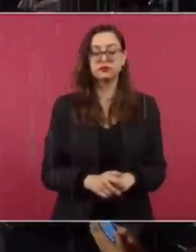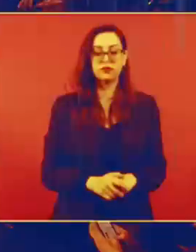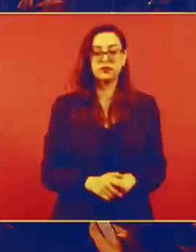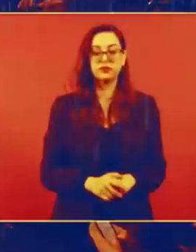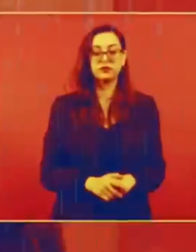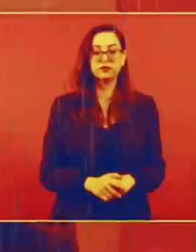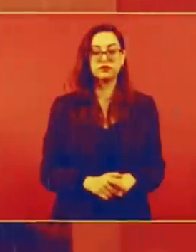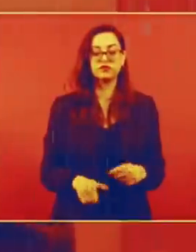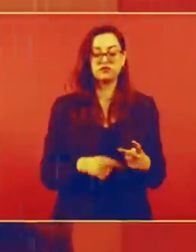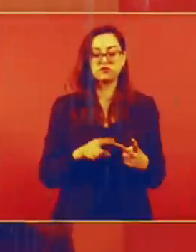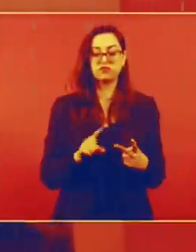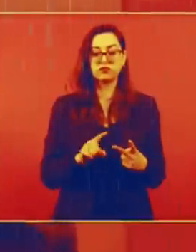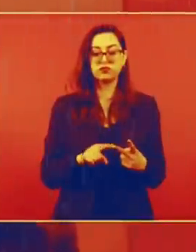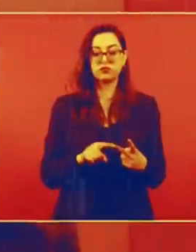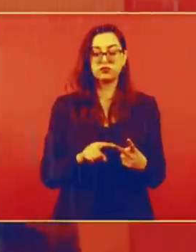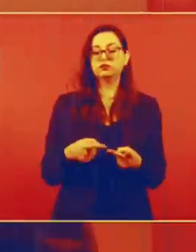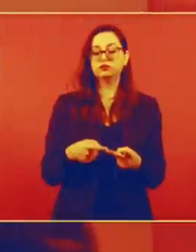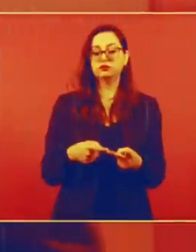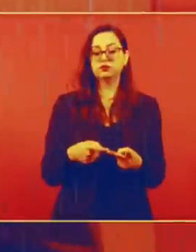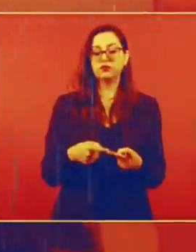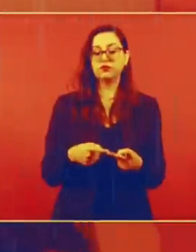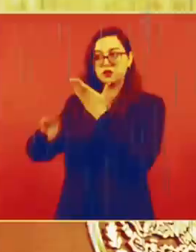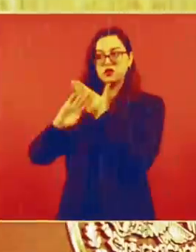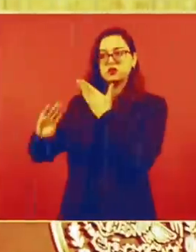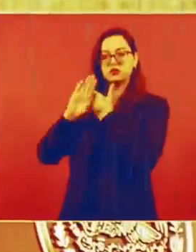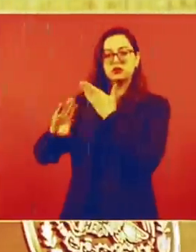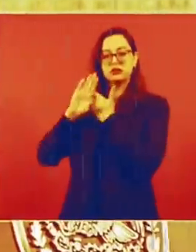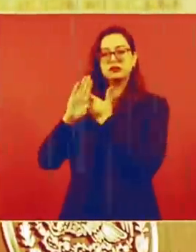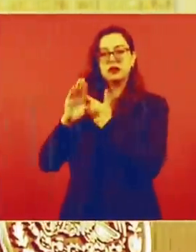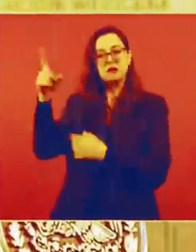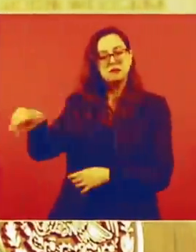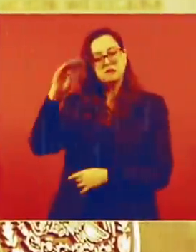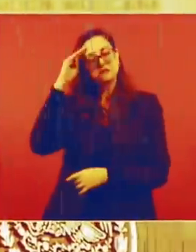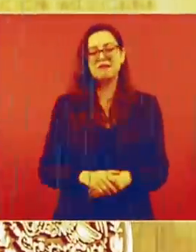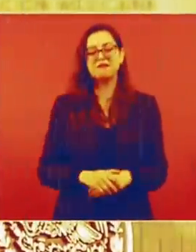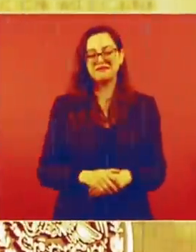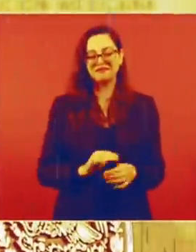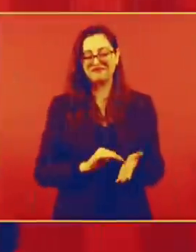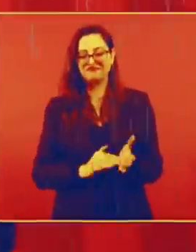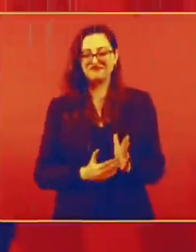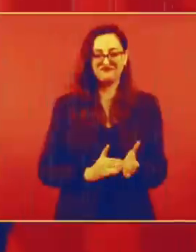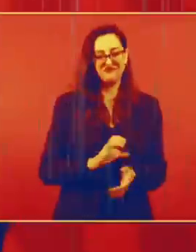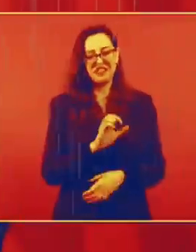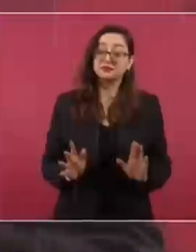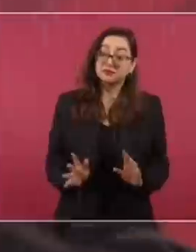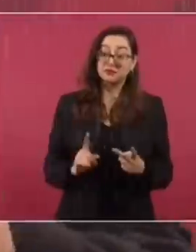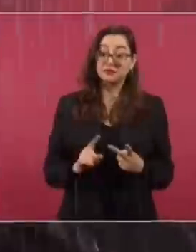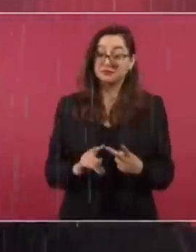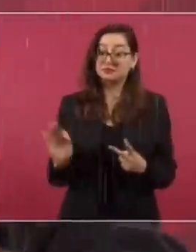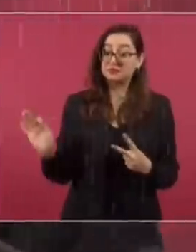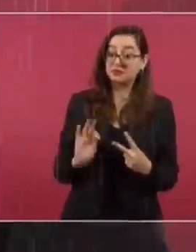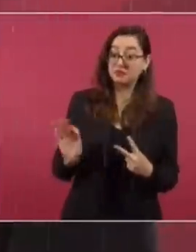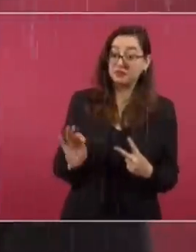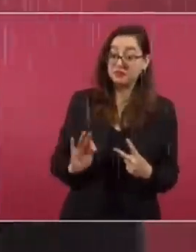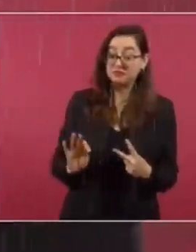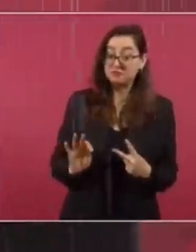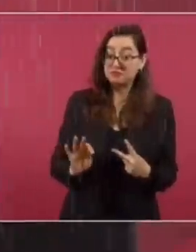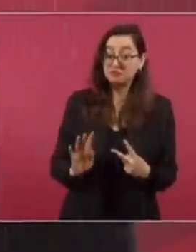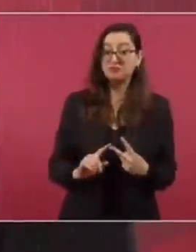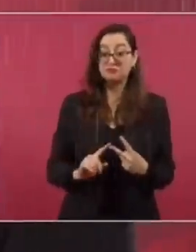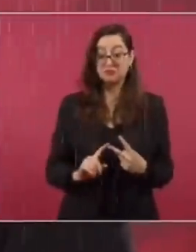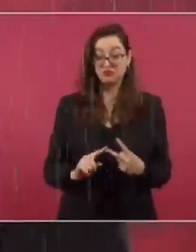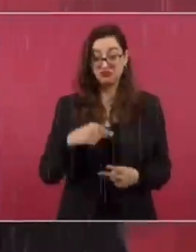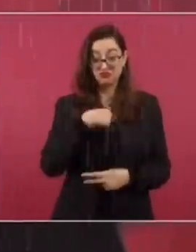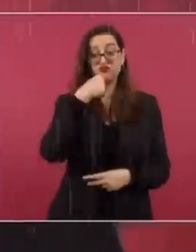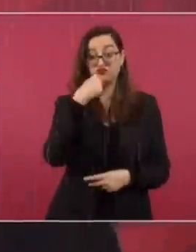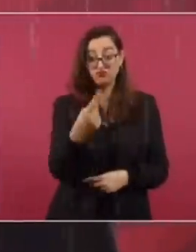que grupos contrarios a nosotros, para afectarnos, hayan llevado a cabo un acto con esas características. Este caso en particular,